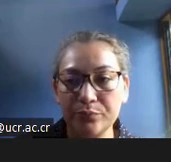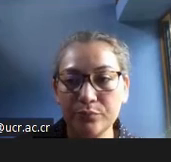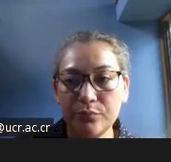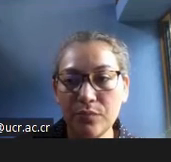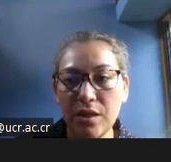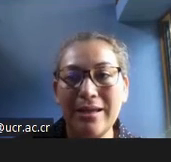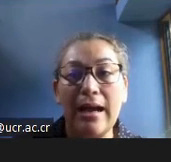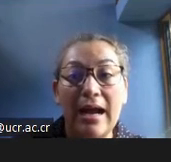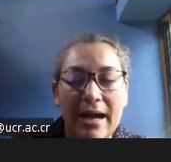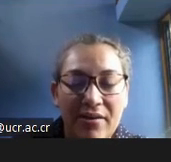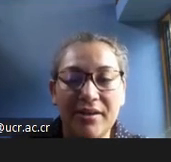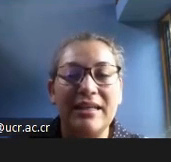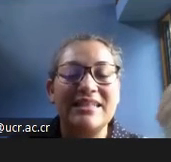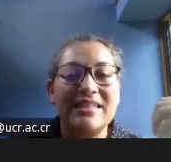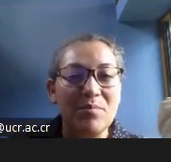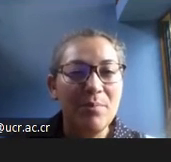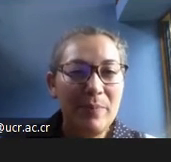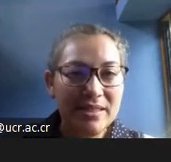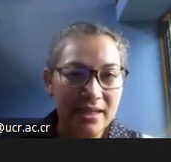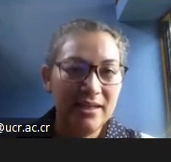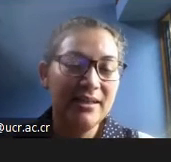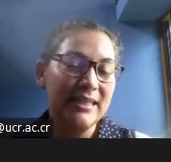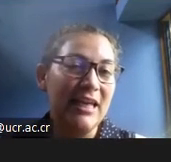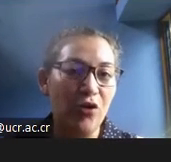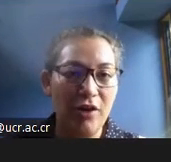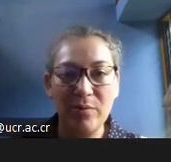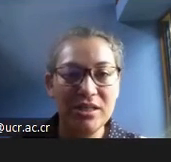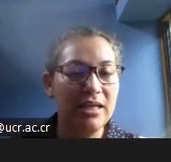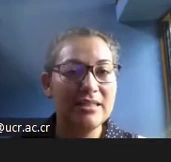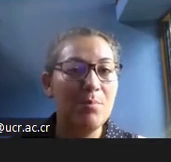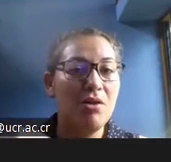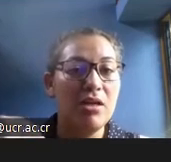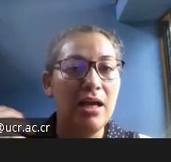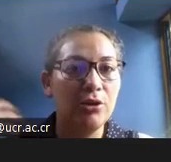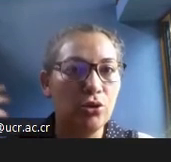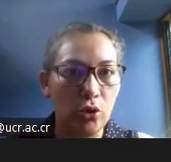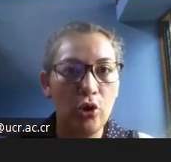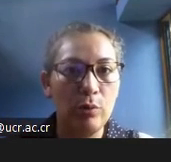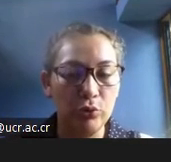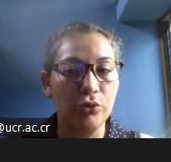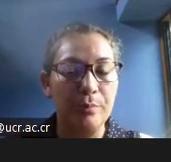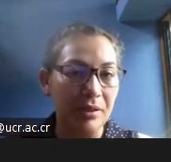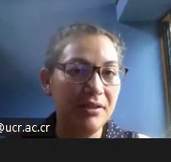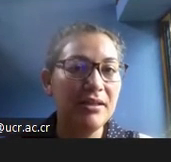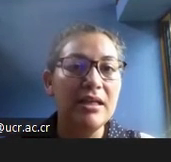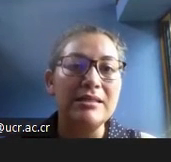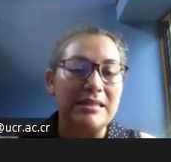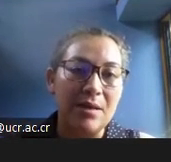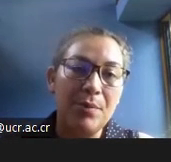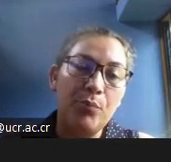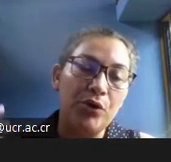acuerdo? A ver, también va a pasar que no le vamos a quedar siempre bien a todo el mundo,